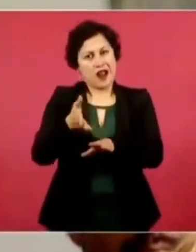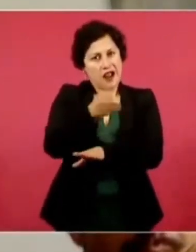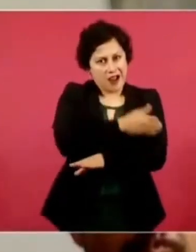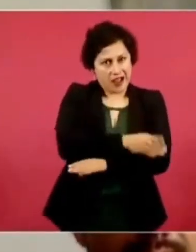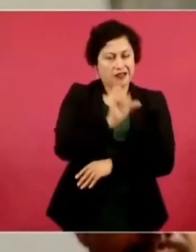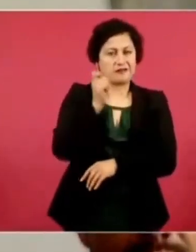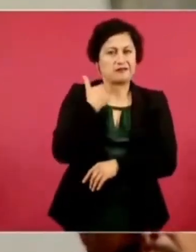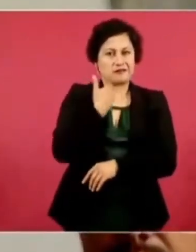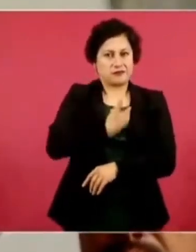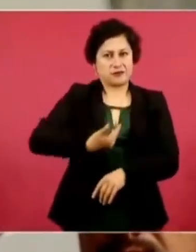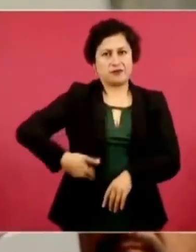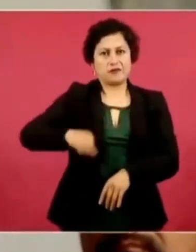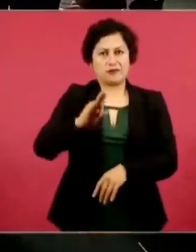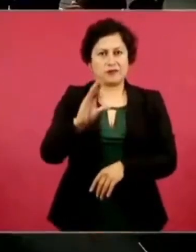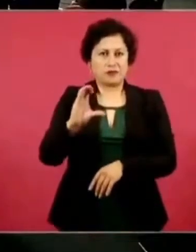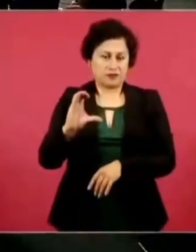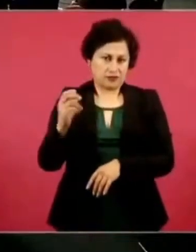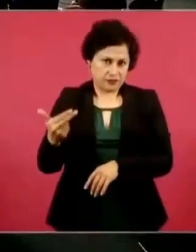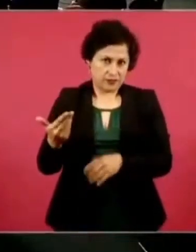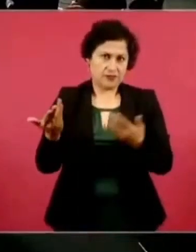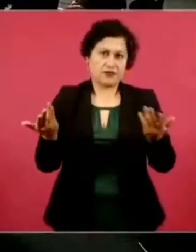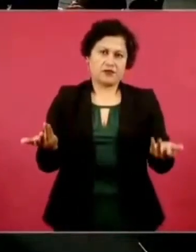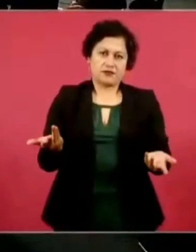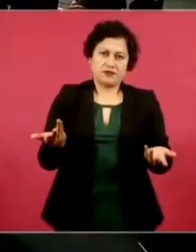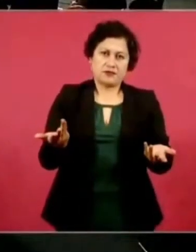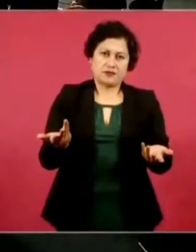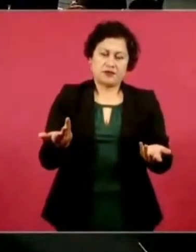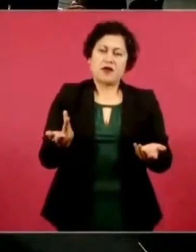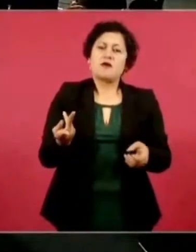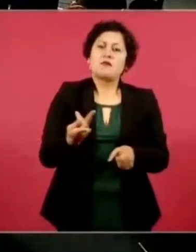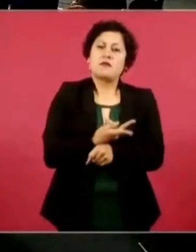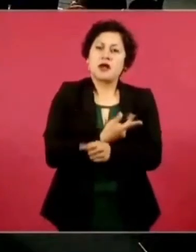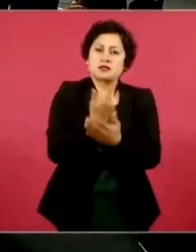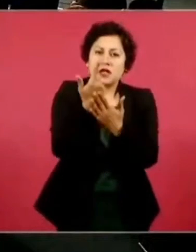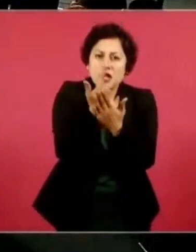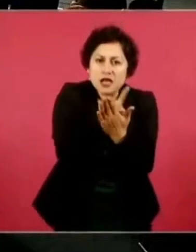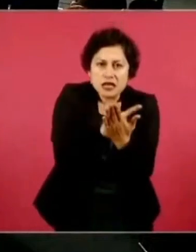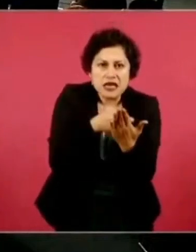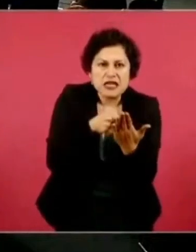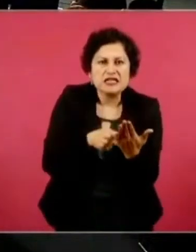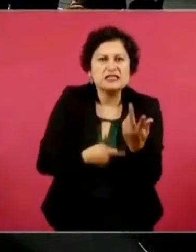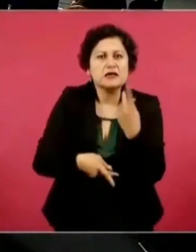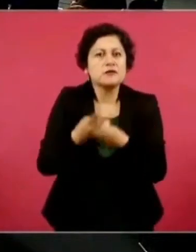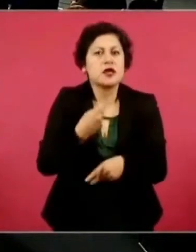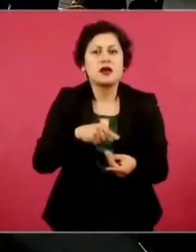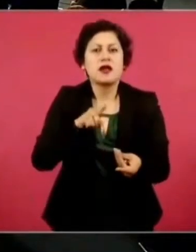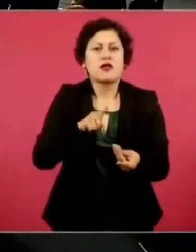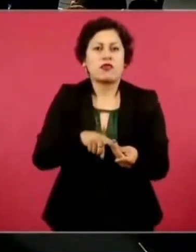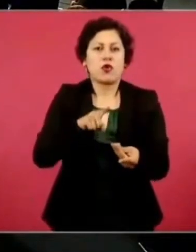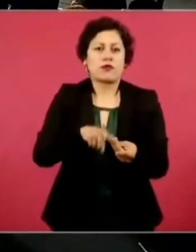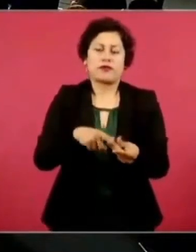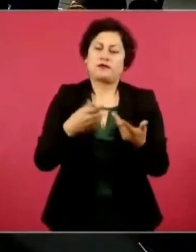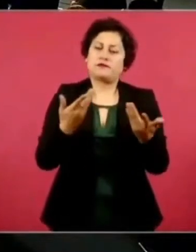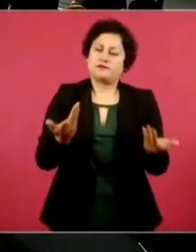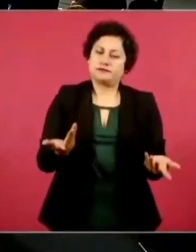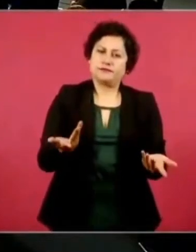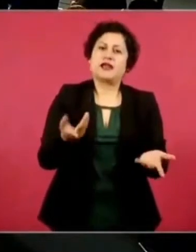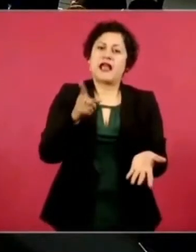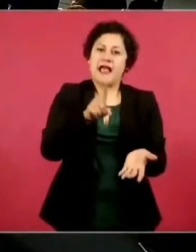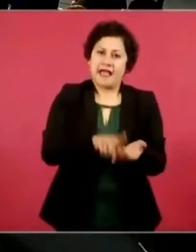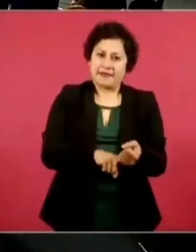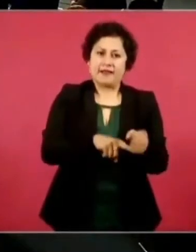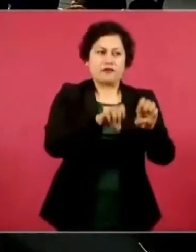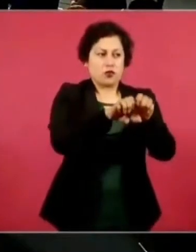que no registraba a los desaparecidos, esas cifras se obtienen por los colectivos que emanaron también por el sexenio de Felipe